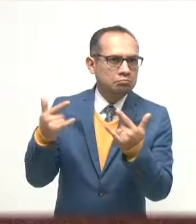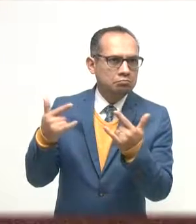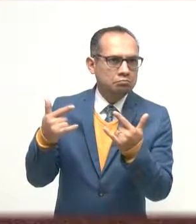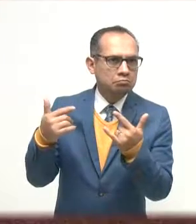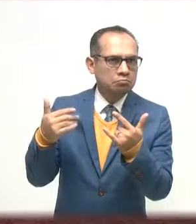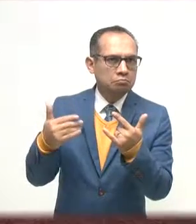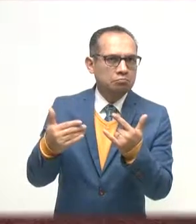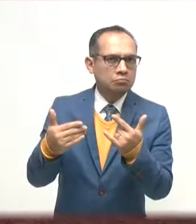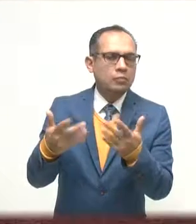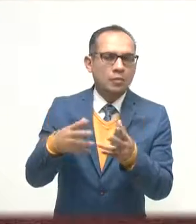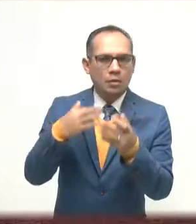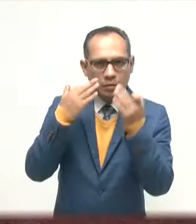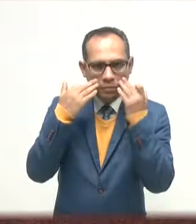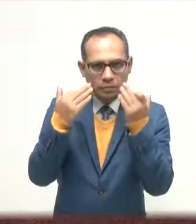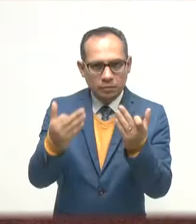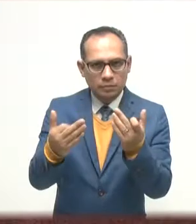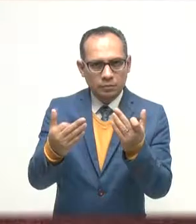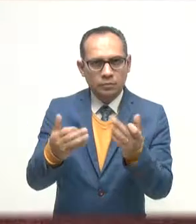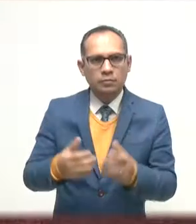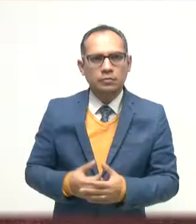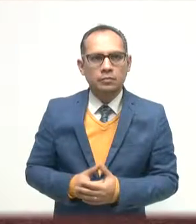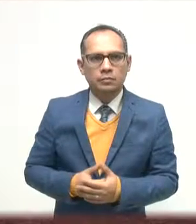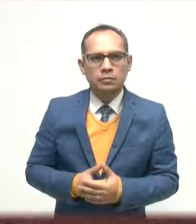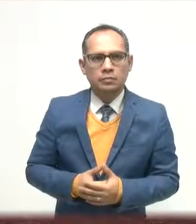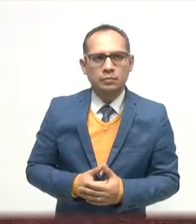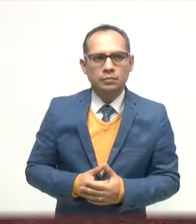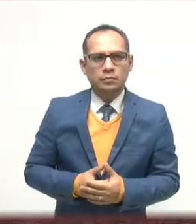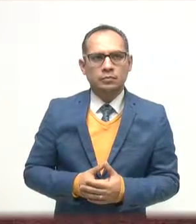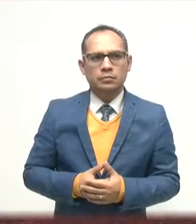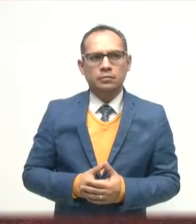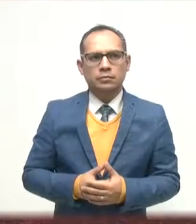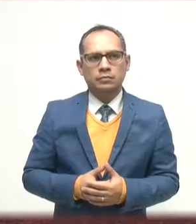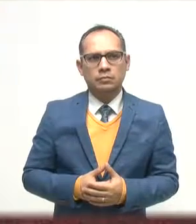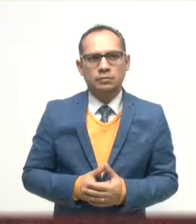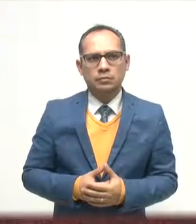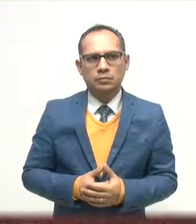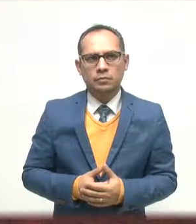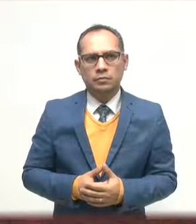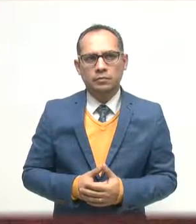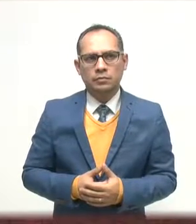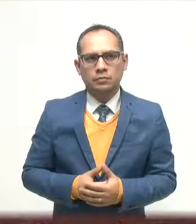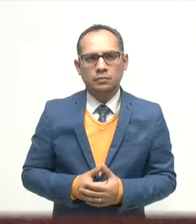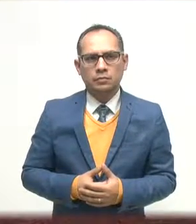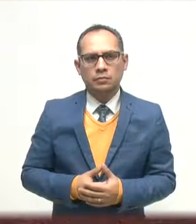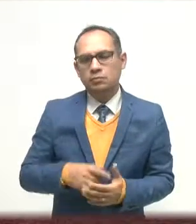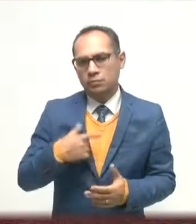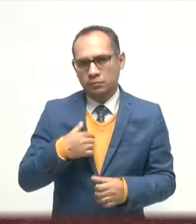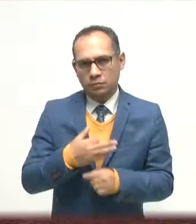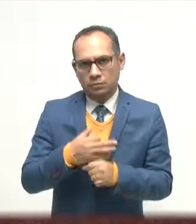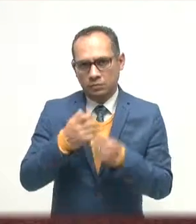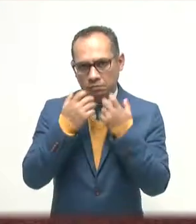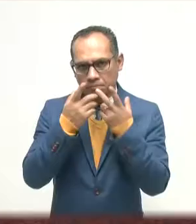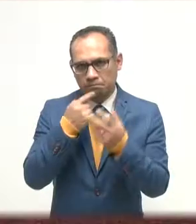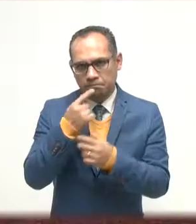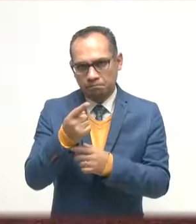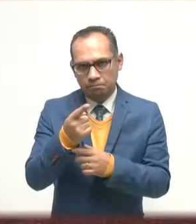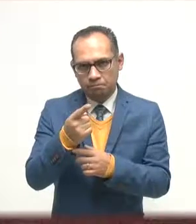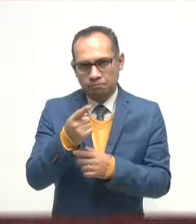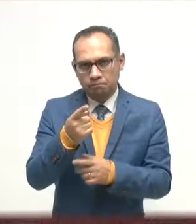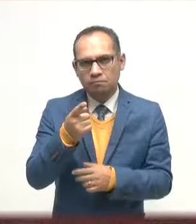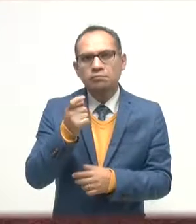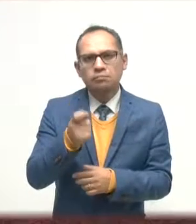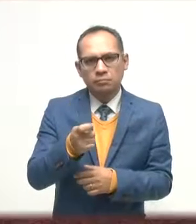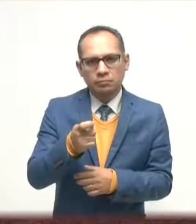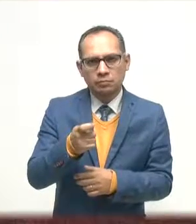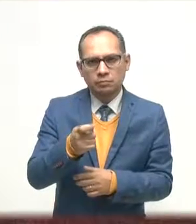julio yo lo que quiero decir primero que se entienda el significado de la toma de